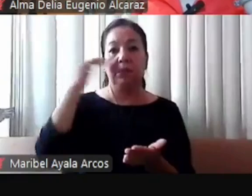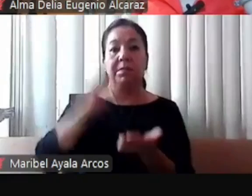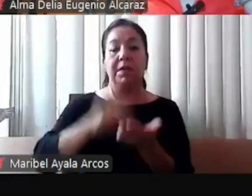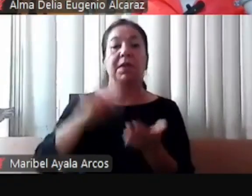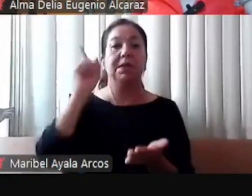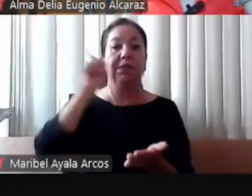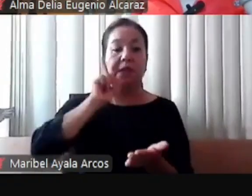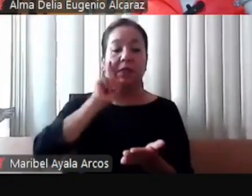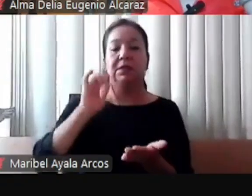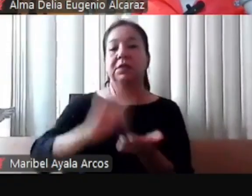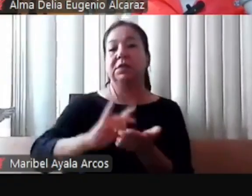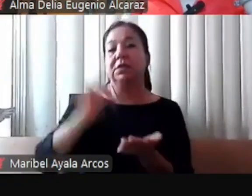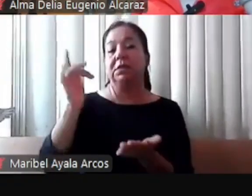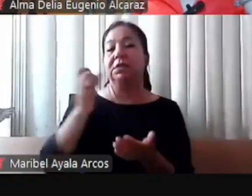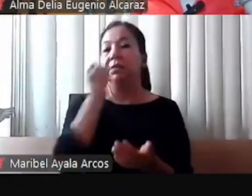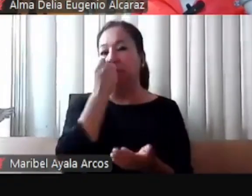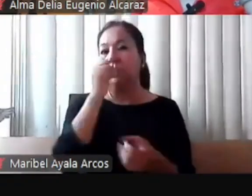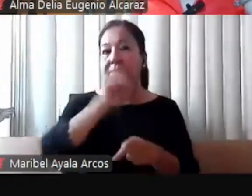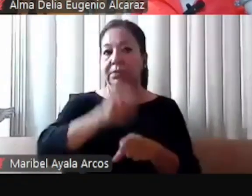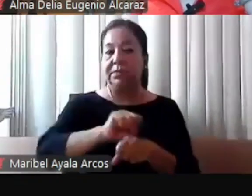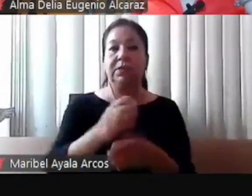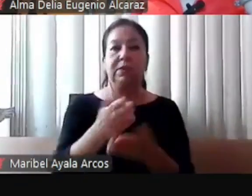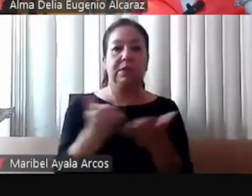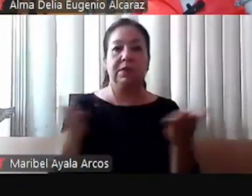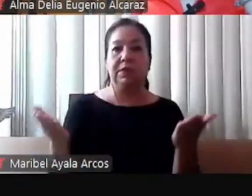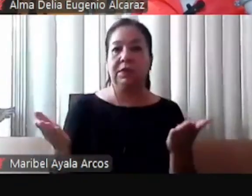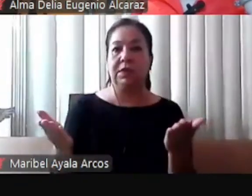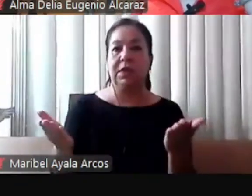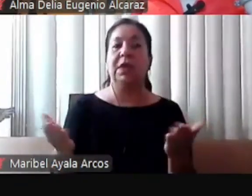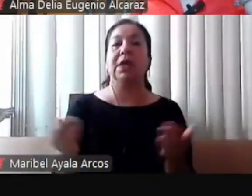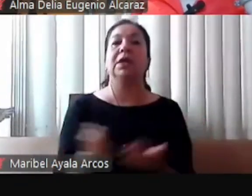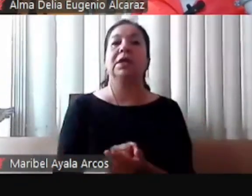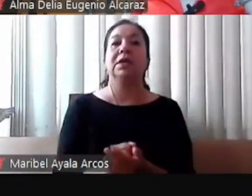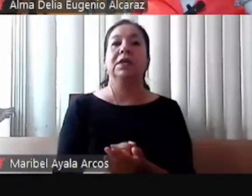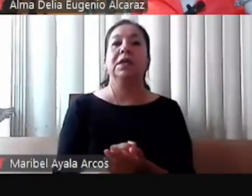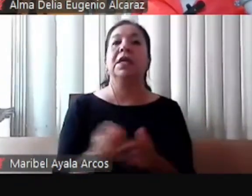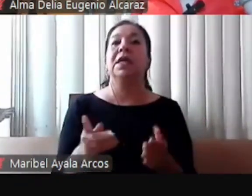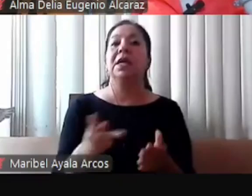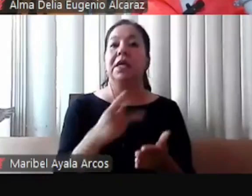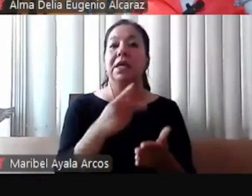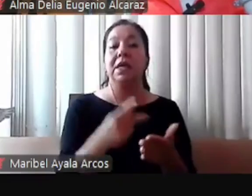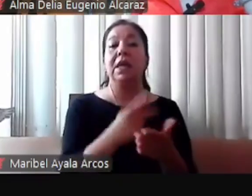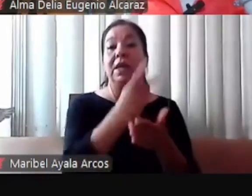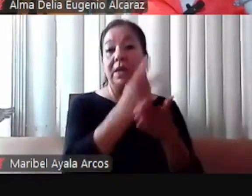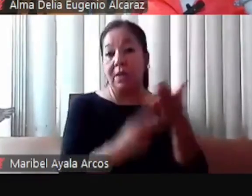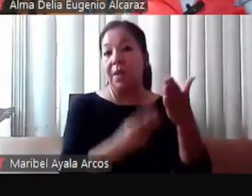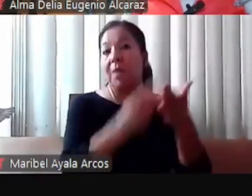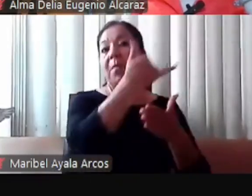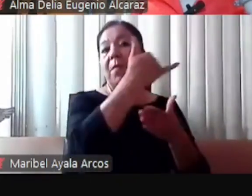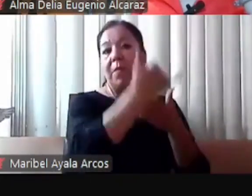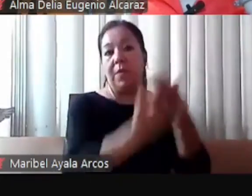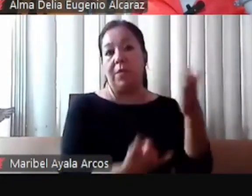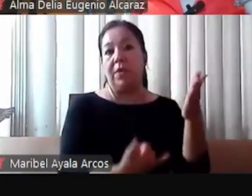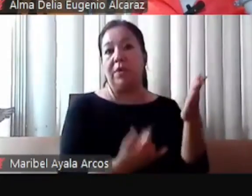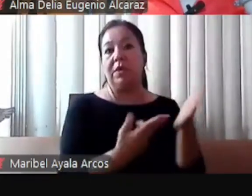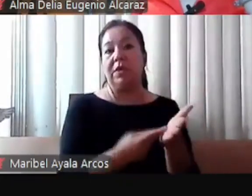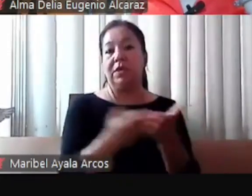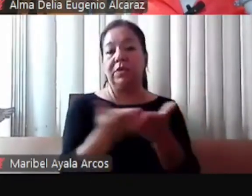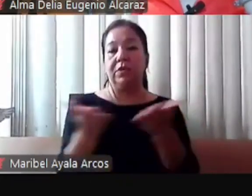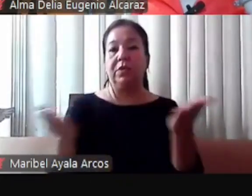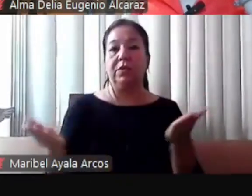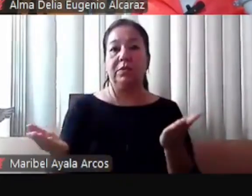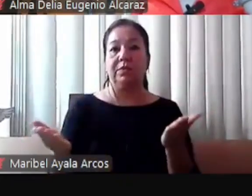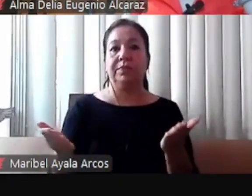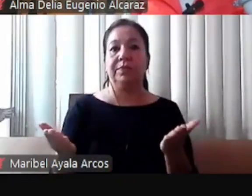Gracias, secretario. Magistradas, magistrado, está a nuestra consideración el proyecto del que se ha dado cuenta. No